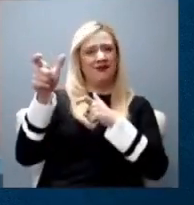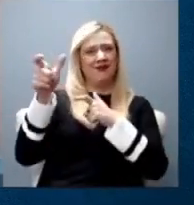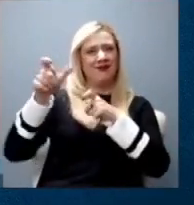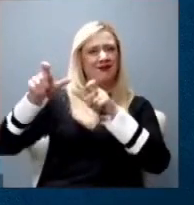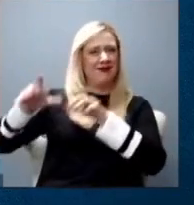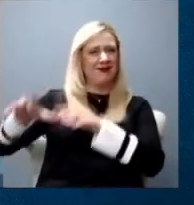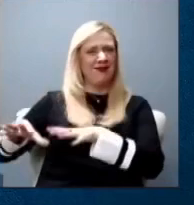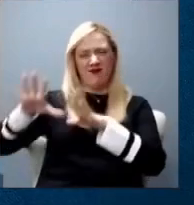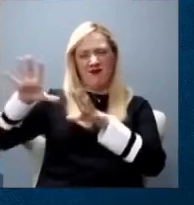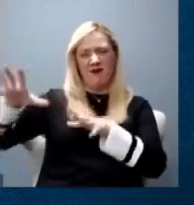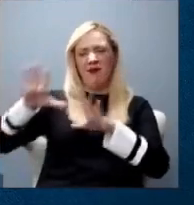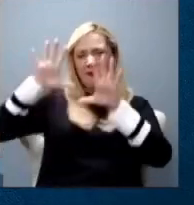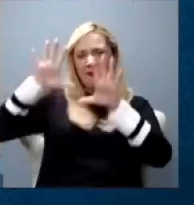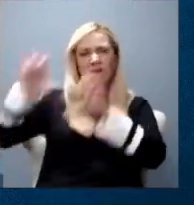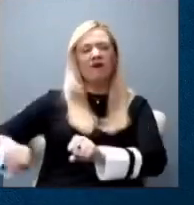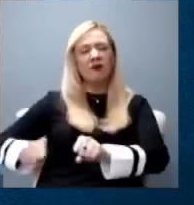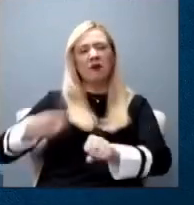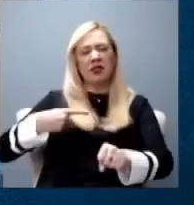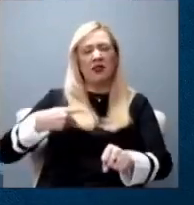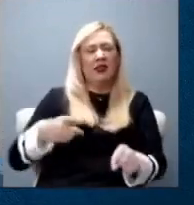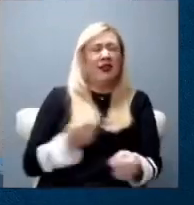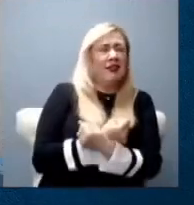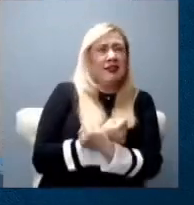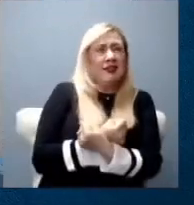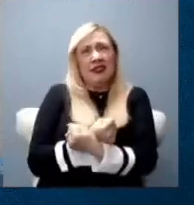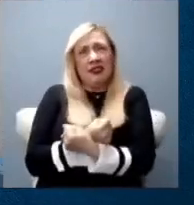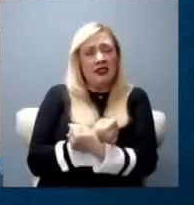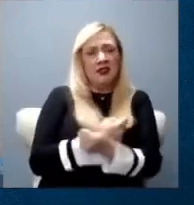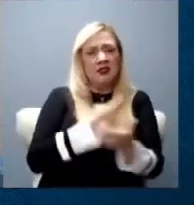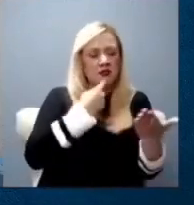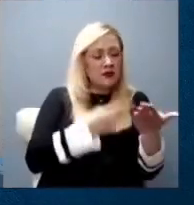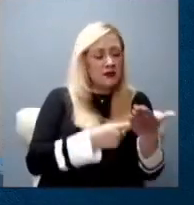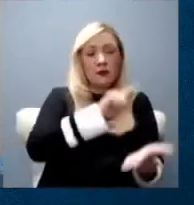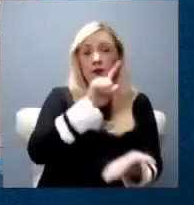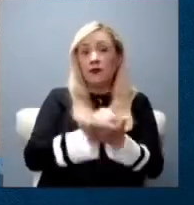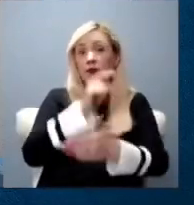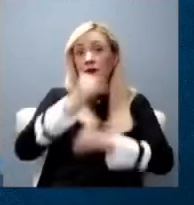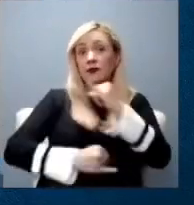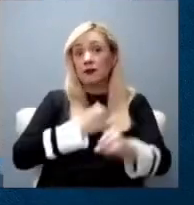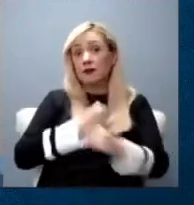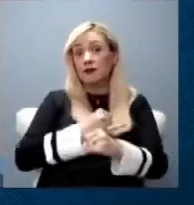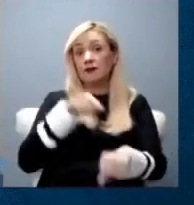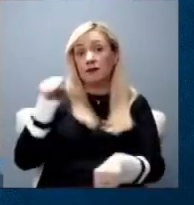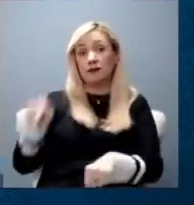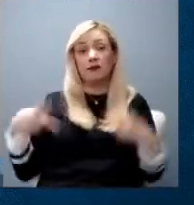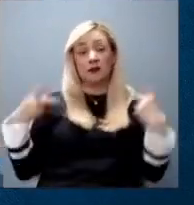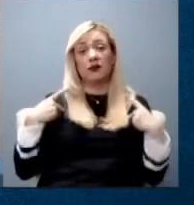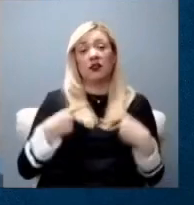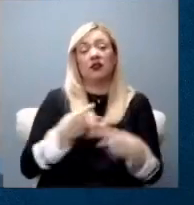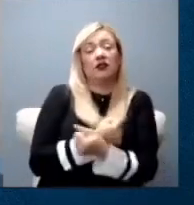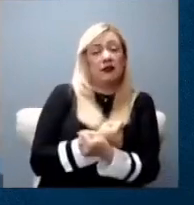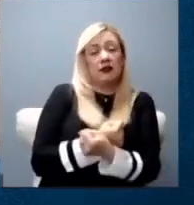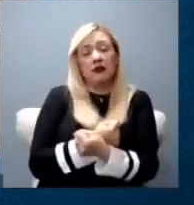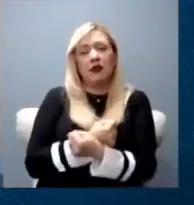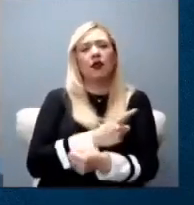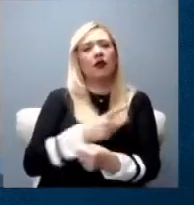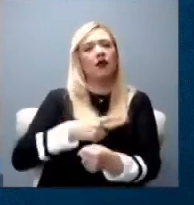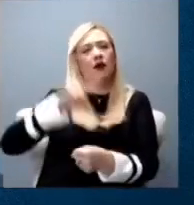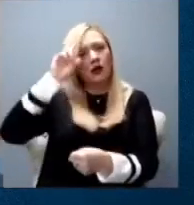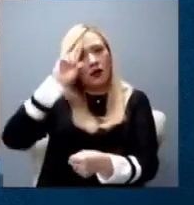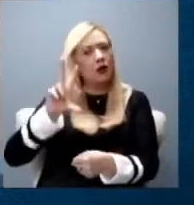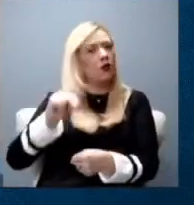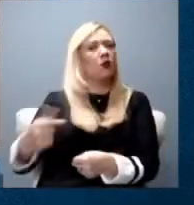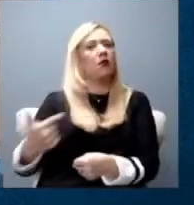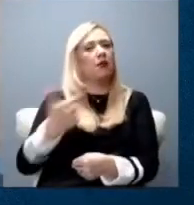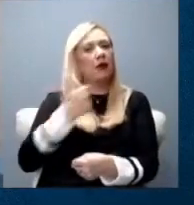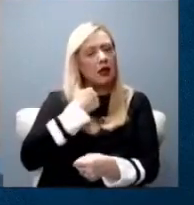un prisionero y por lo tanto, de conformidad con el derecho internacional humanitario, este prisionero se le tiene que respetar la vida, se le